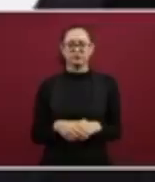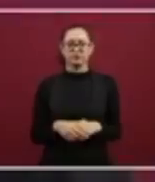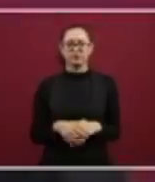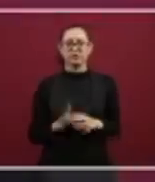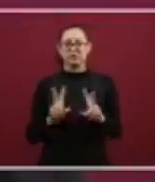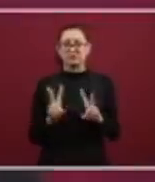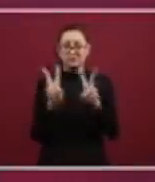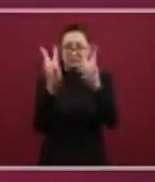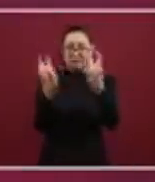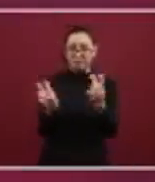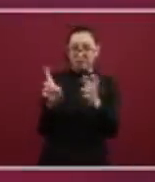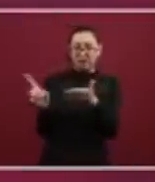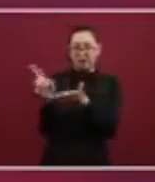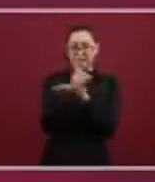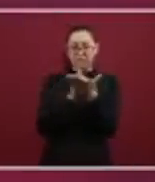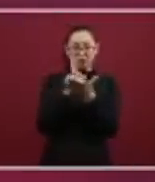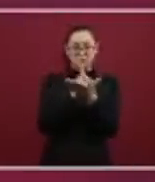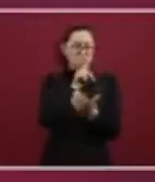oculto